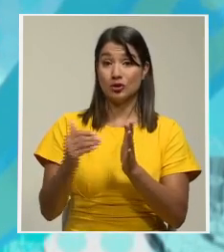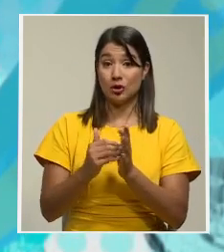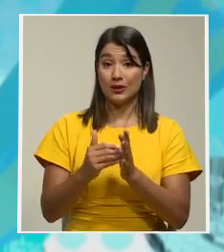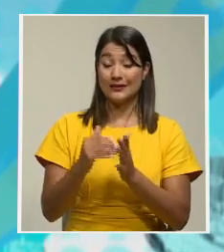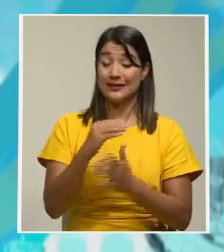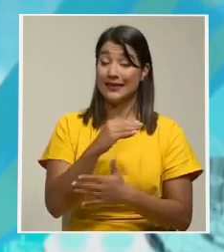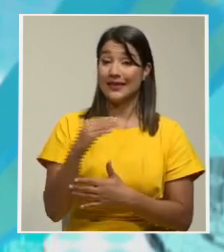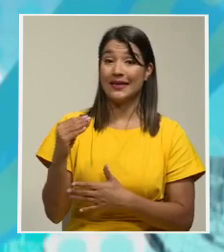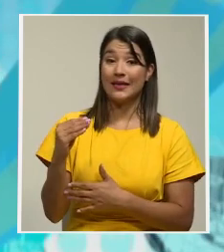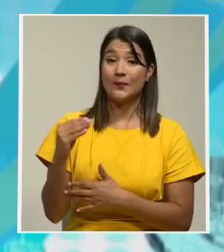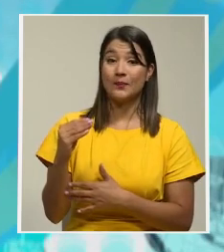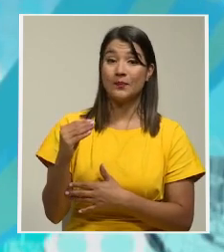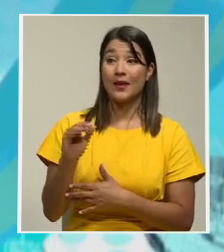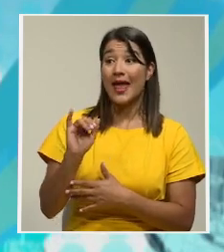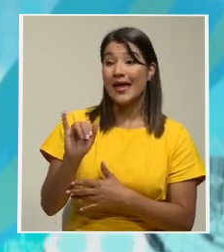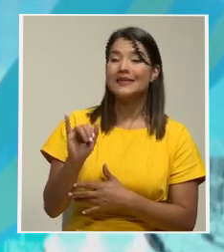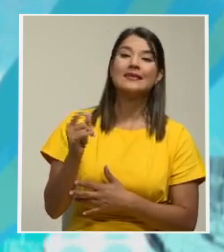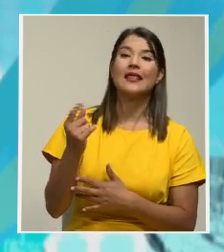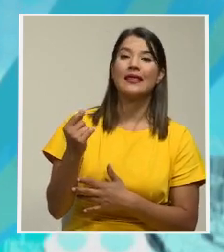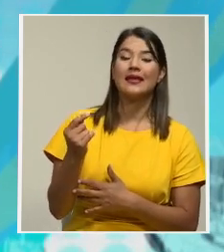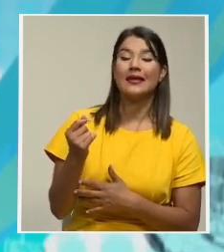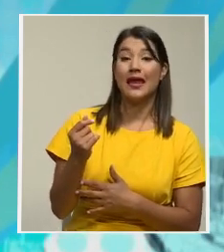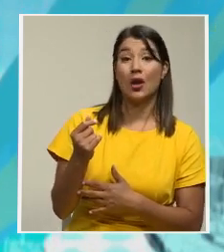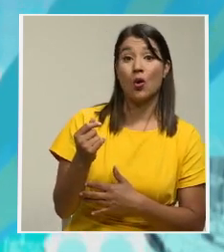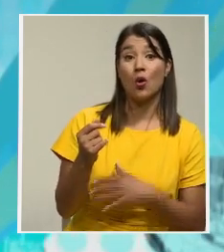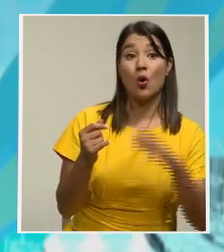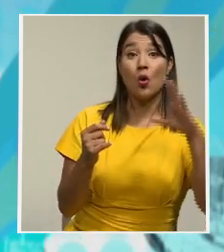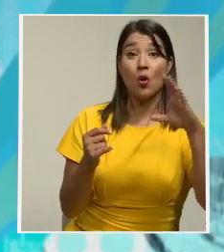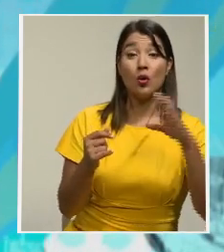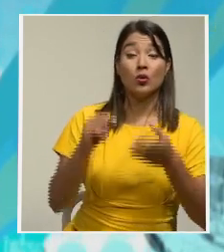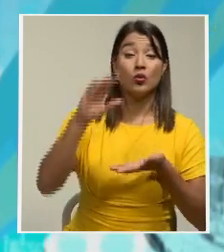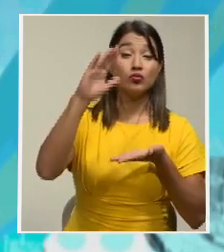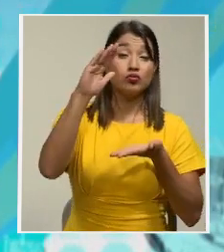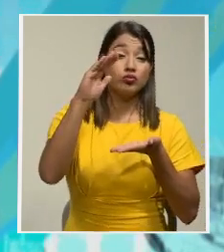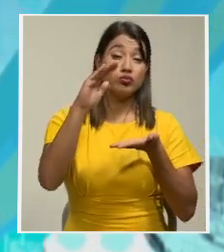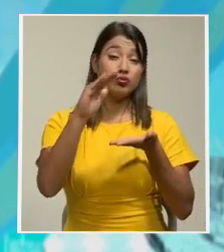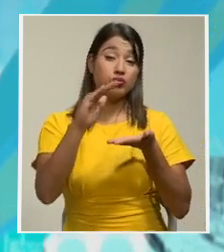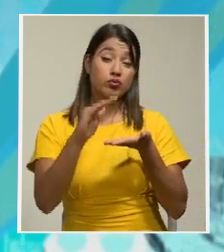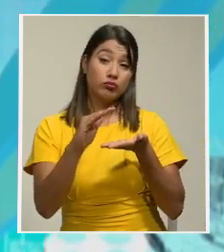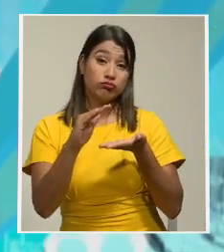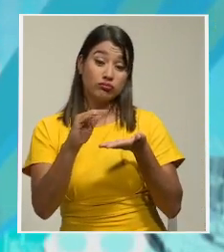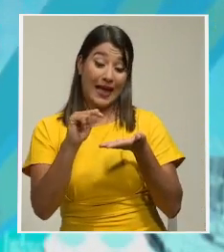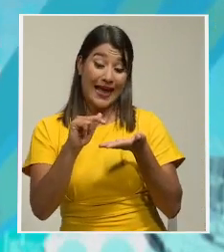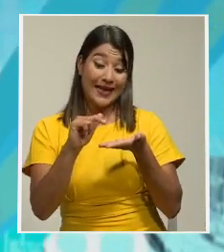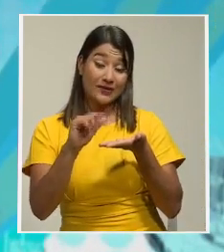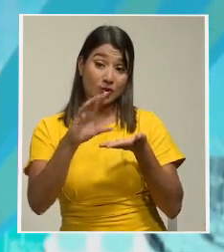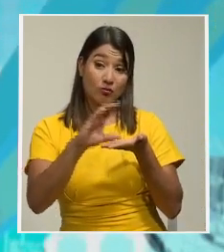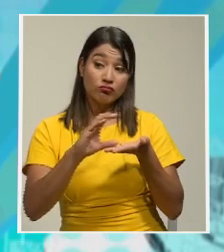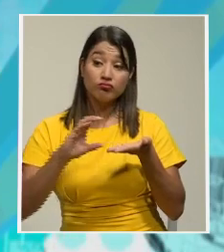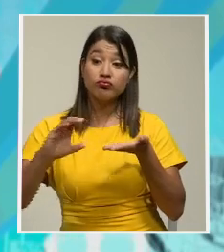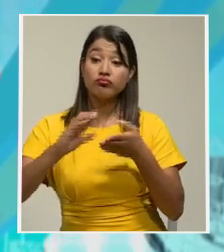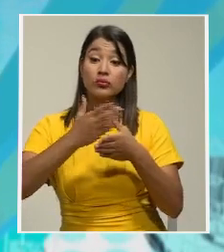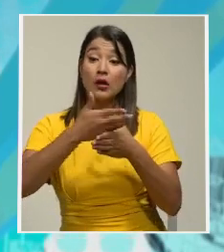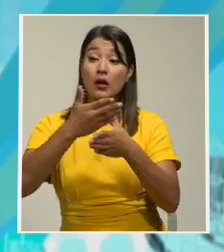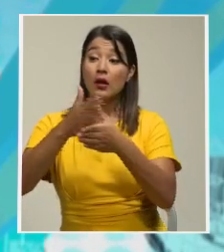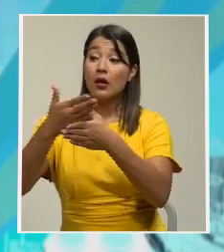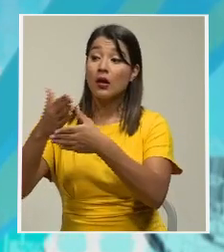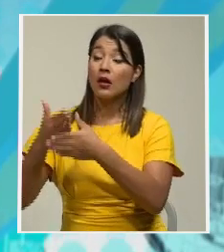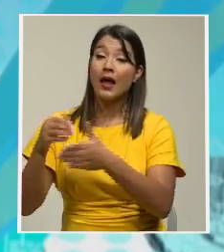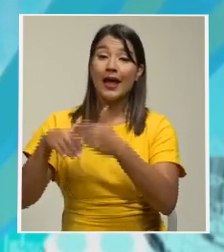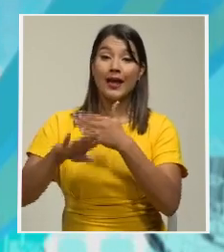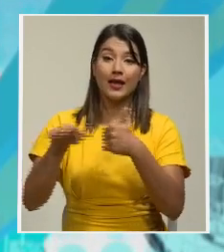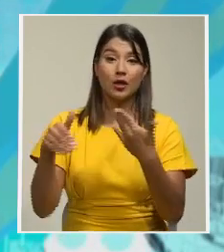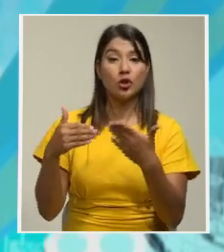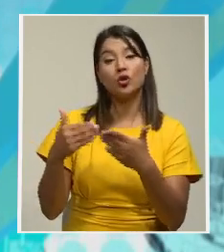y estos recursos son divididos en todas las juntas de educación y administrativas de acuerdo a la matrícula.